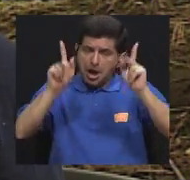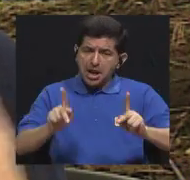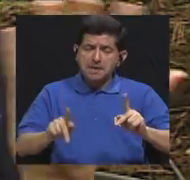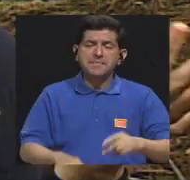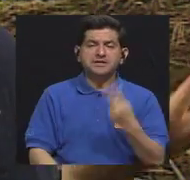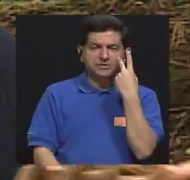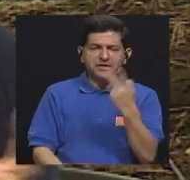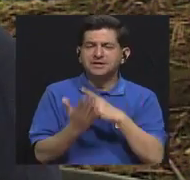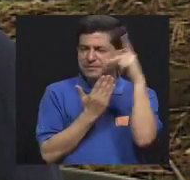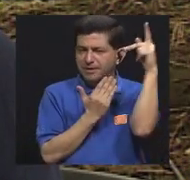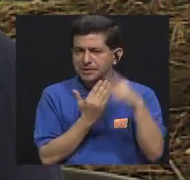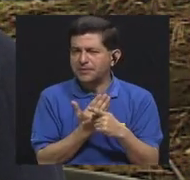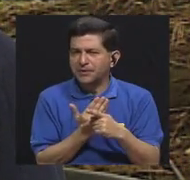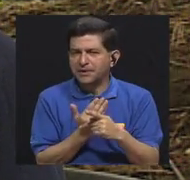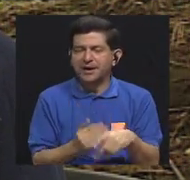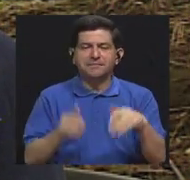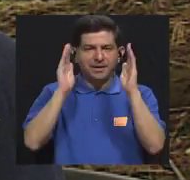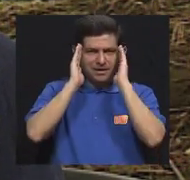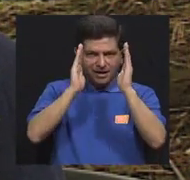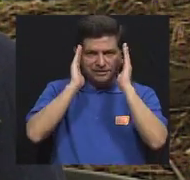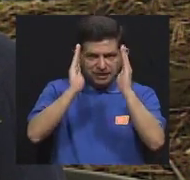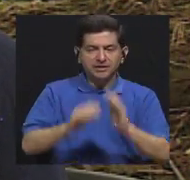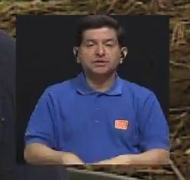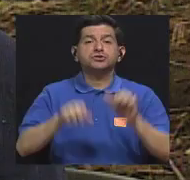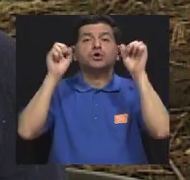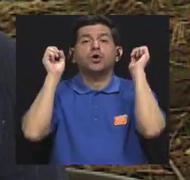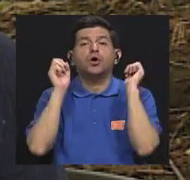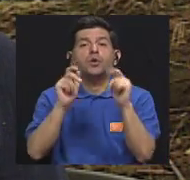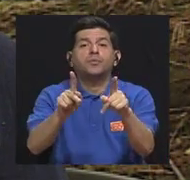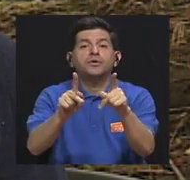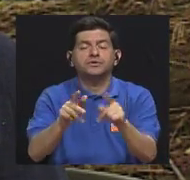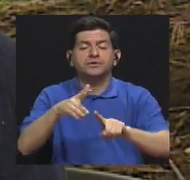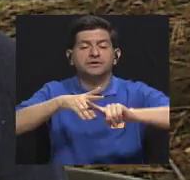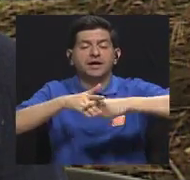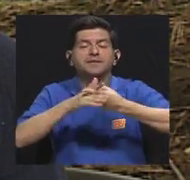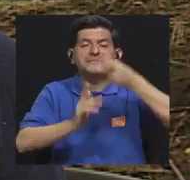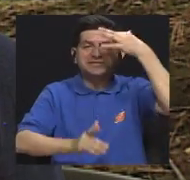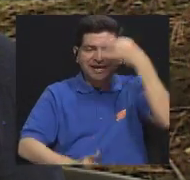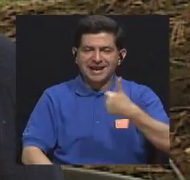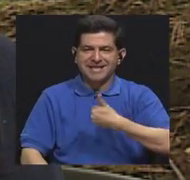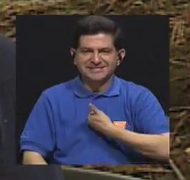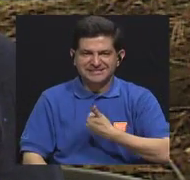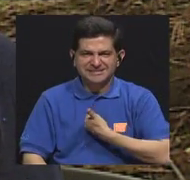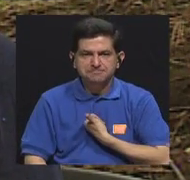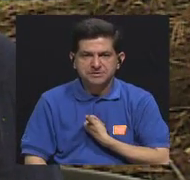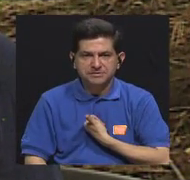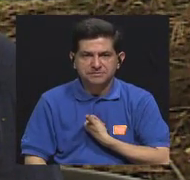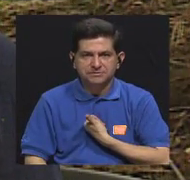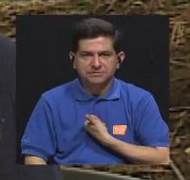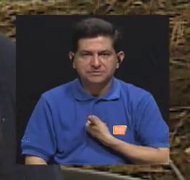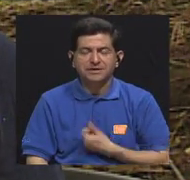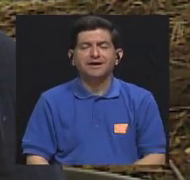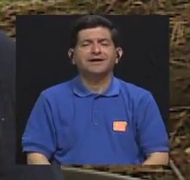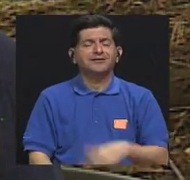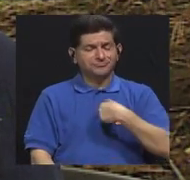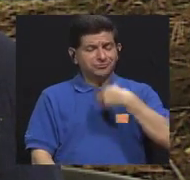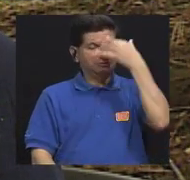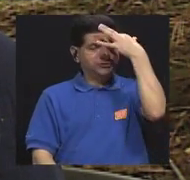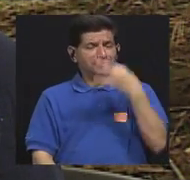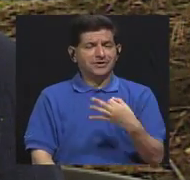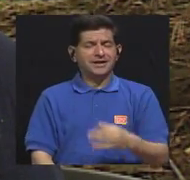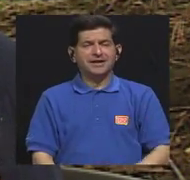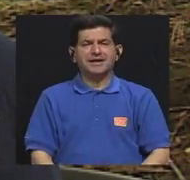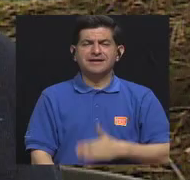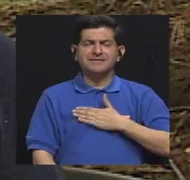ojalá las personas que nos están viendo, ¿verdad?, y escuchando, que tengan la posibilidad de empezar a creer en sí mismos. Claro. Yo creo